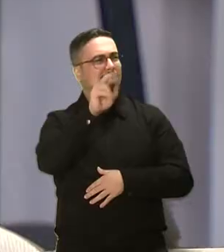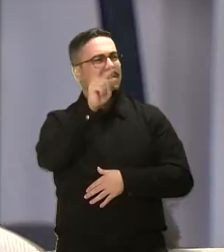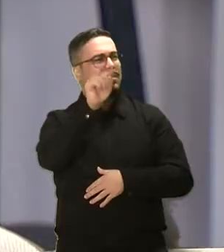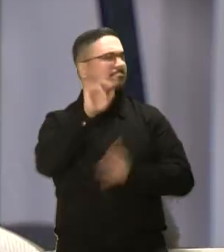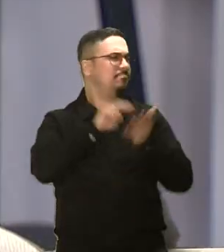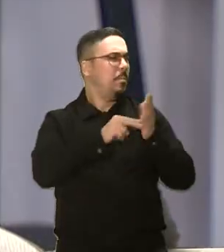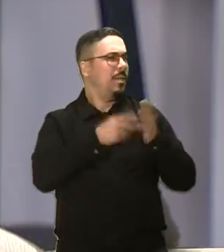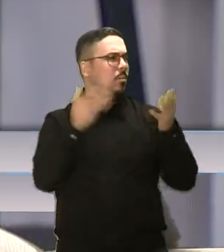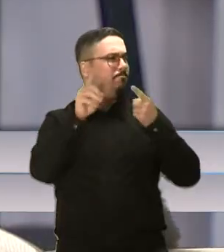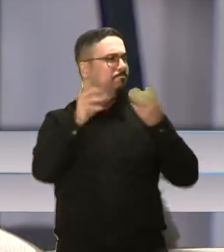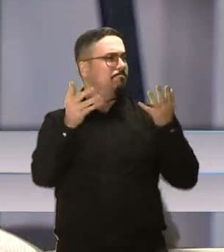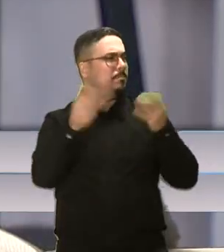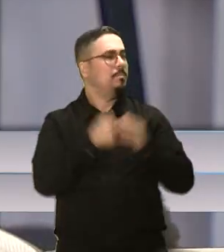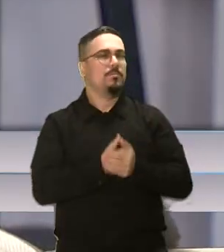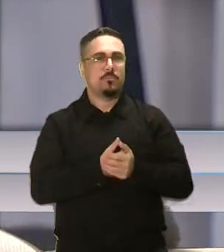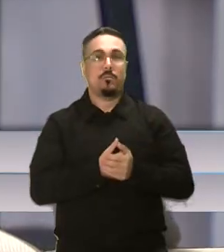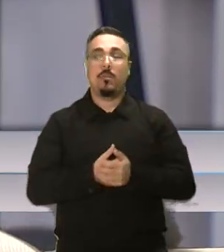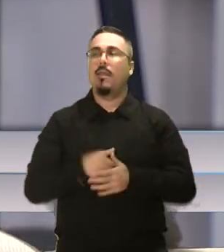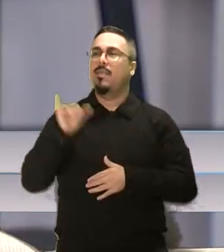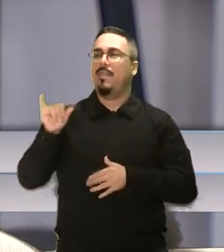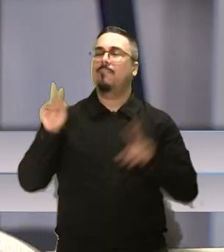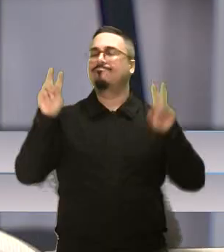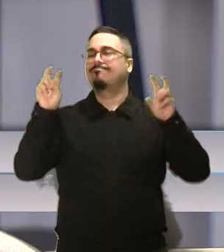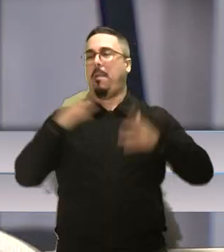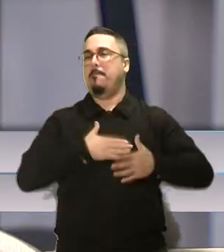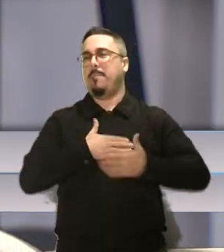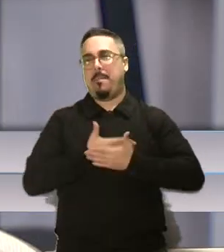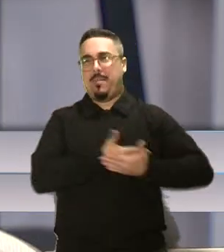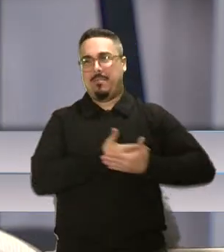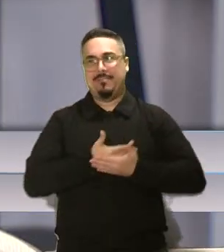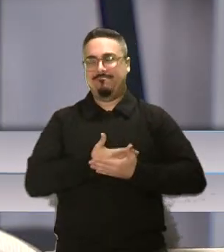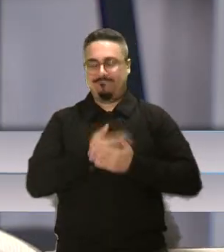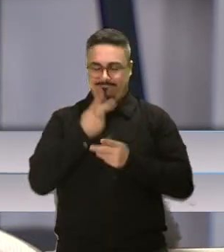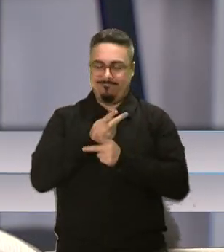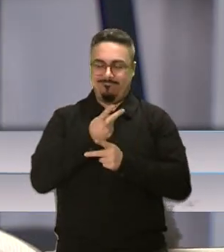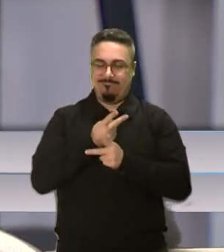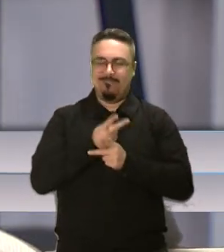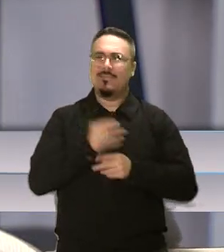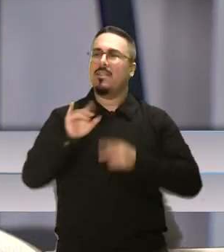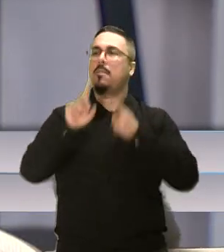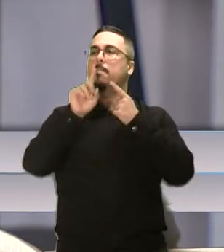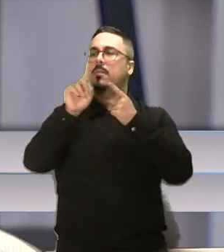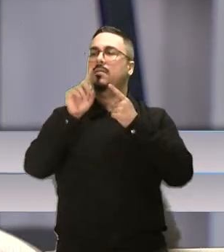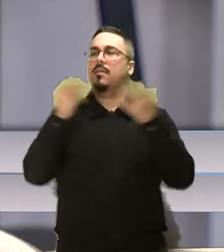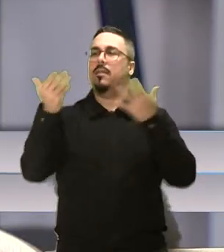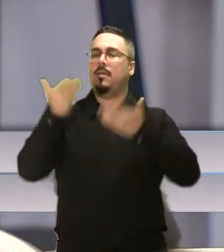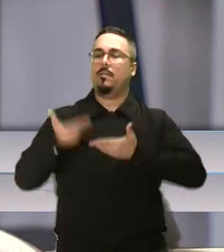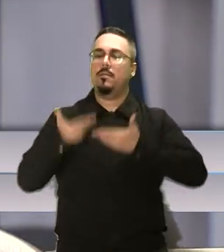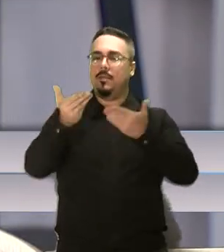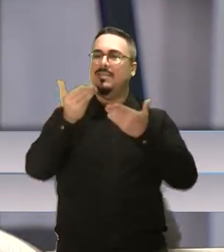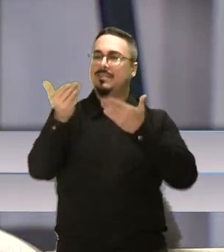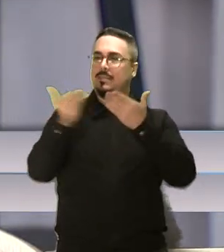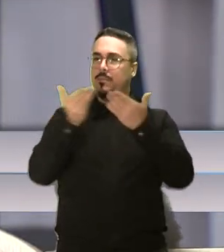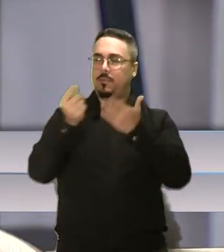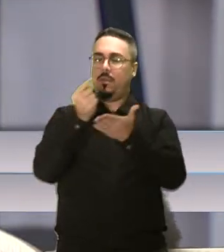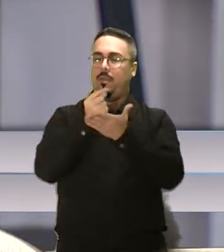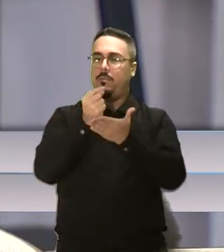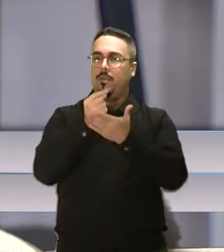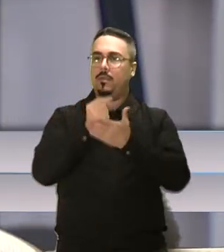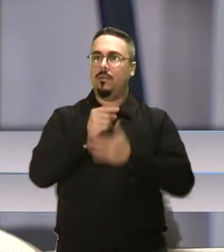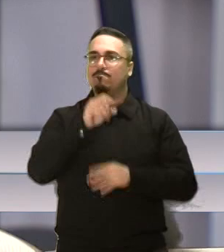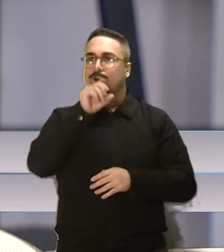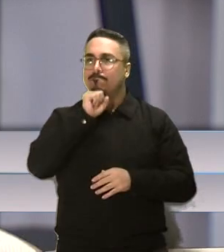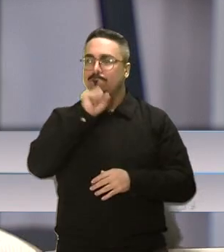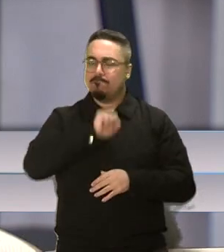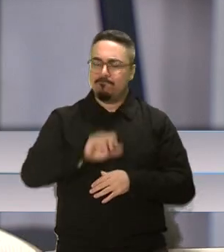realidad es que comuni arte es mi bebé pero el propósito de comuni arte es brindar servicios eh terapéuticos de de las edades más tempranas